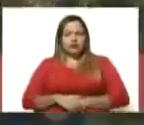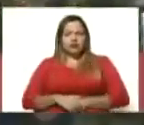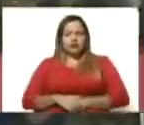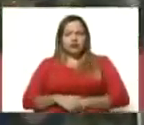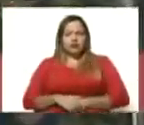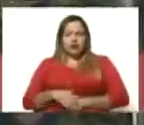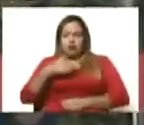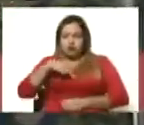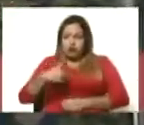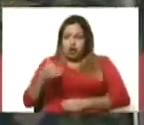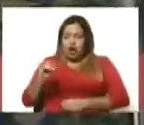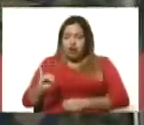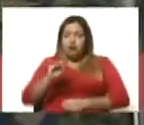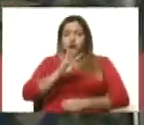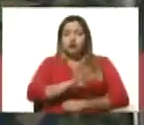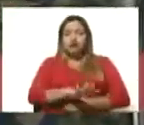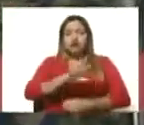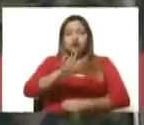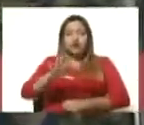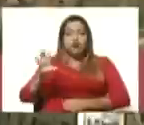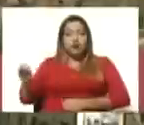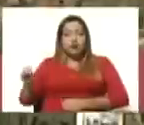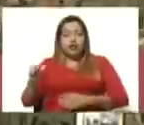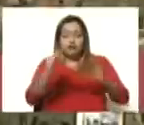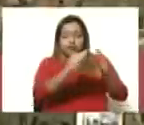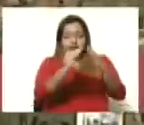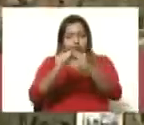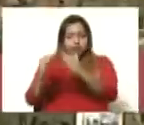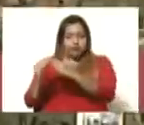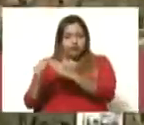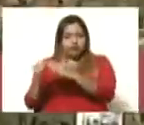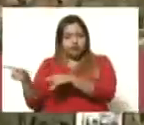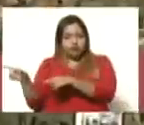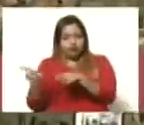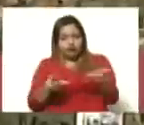Nosotros tenemos ahorita 450 apartamentos.